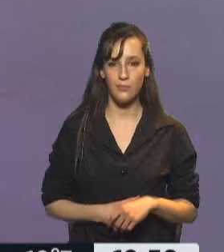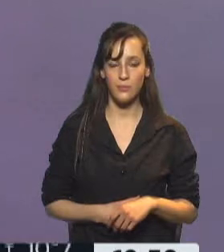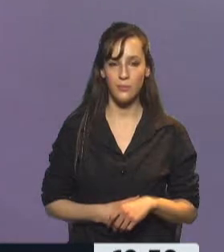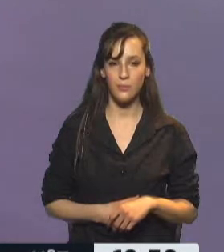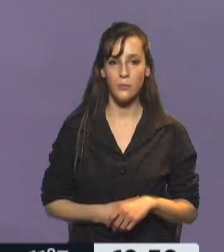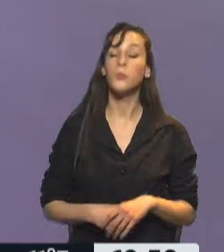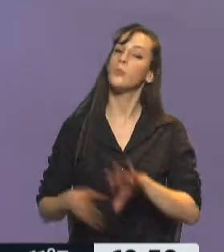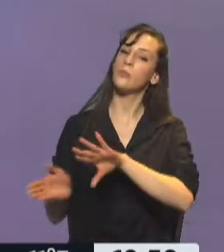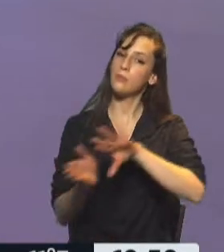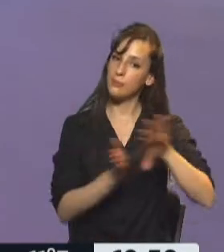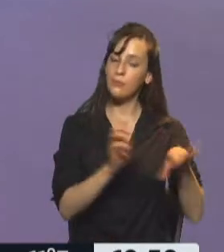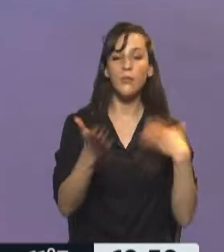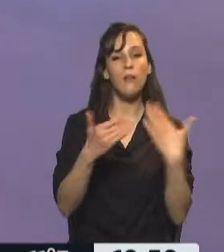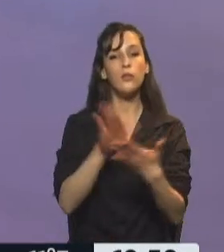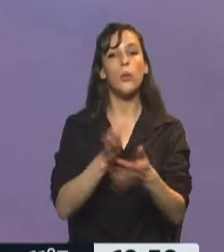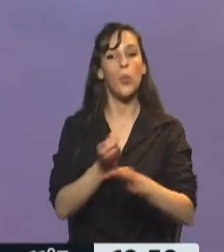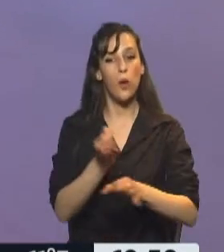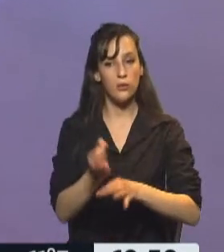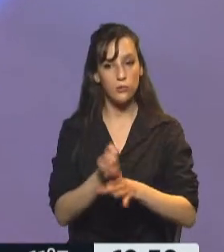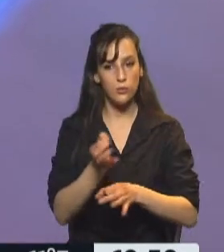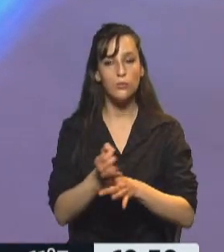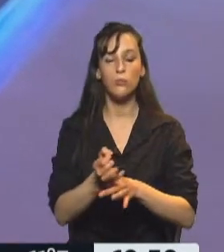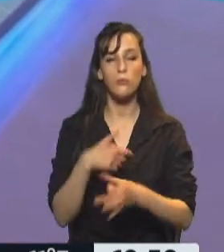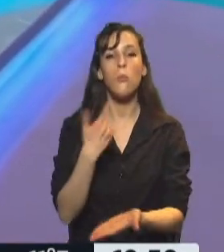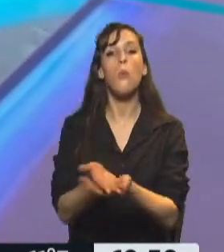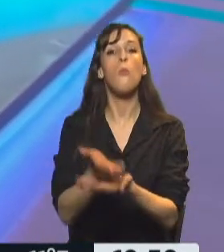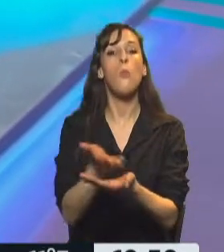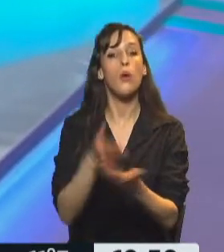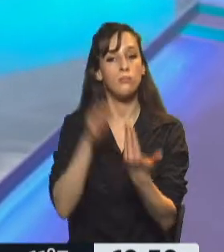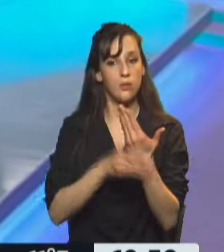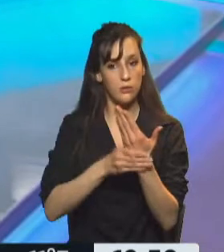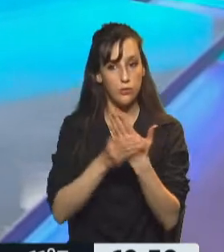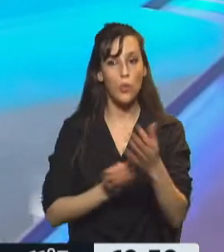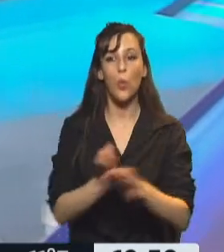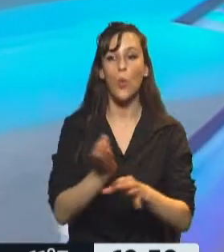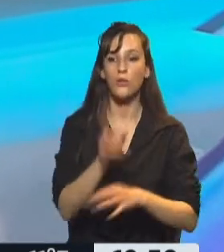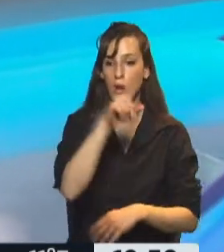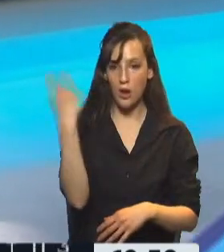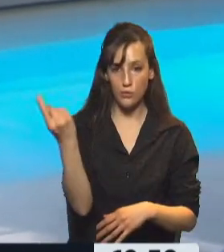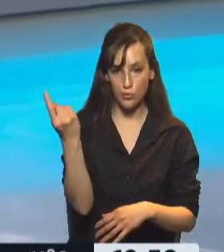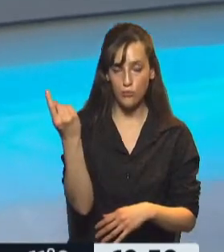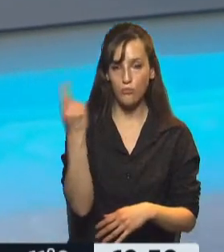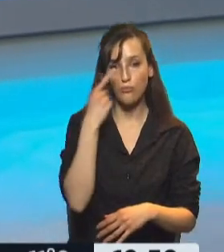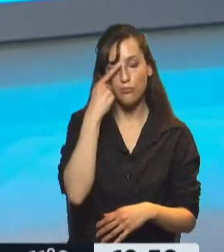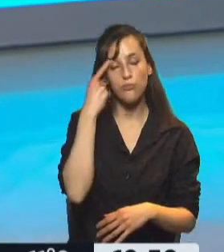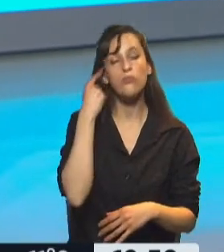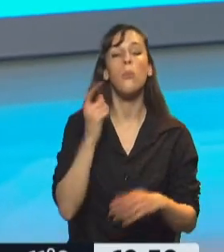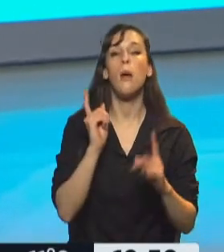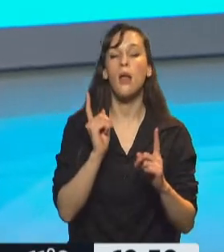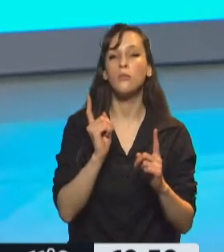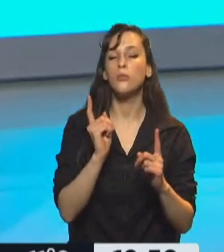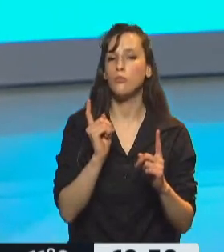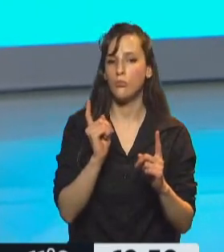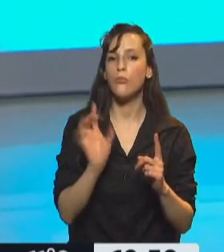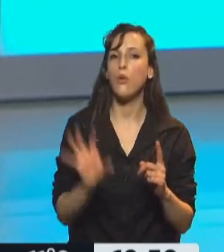y hablamos de educación y hablamos de una propuesta del ministerio de educación de la nación a sus pares de todas las provincias para que